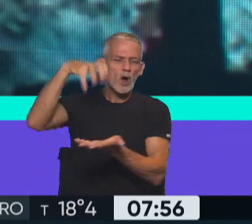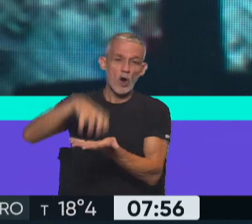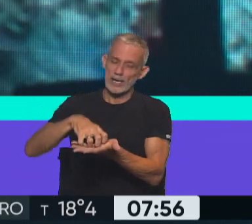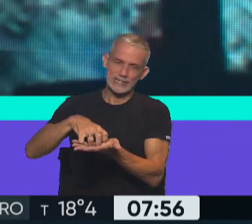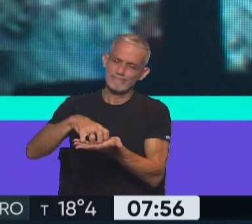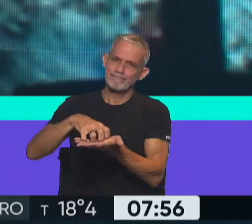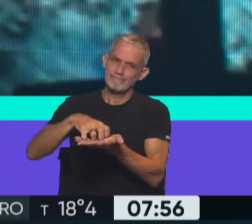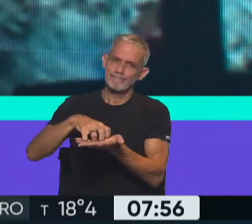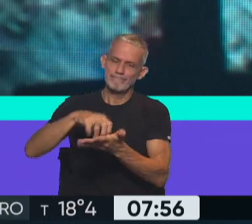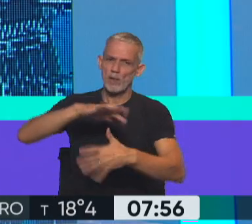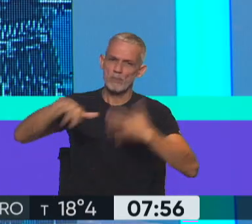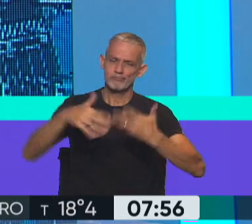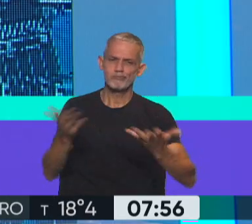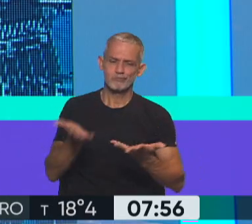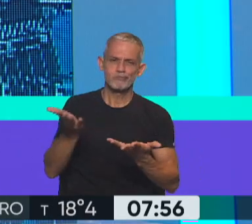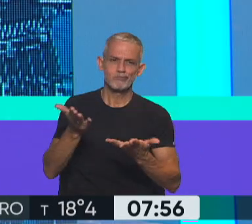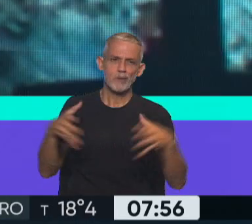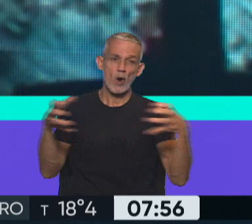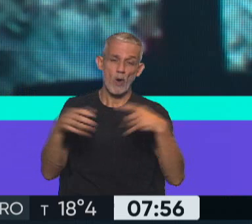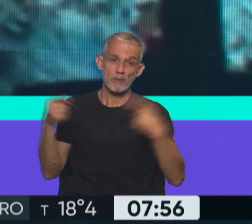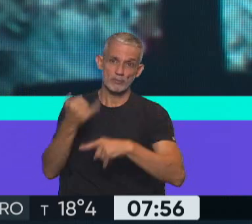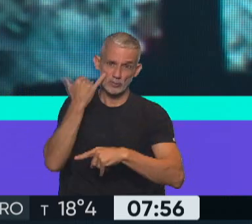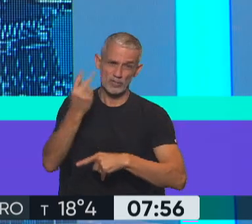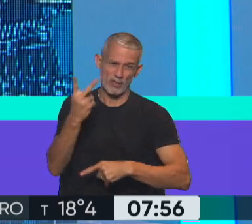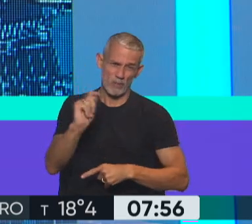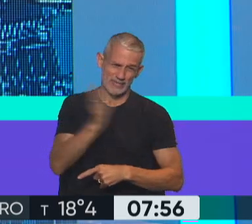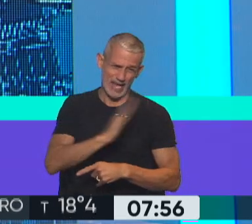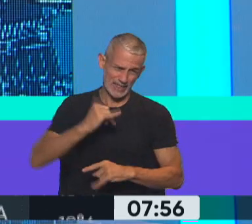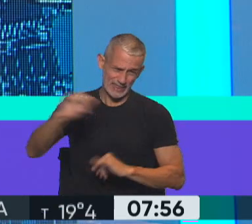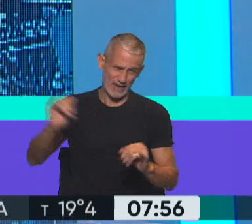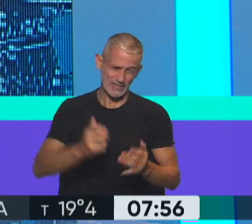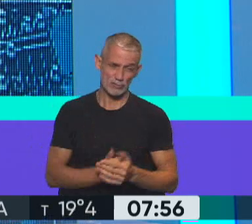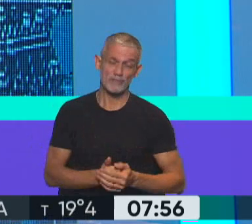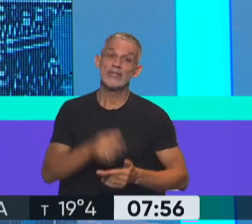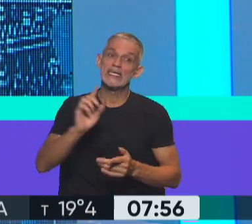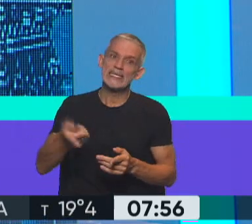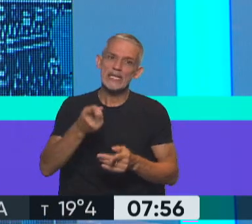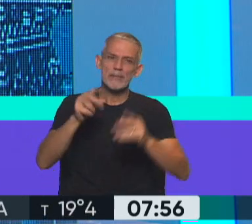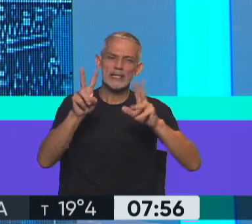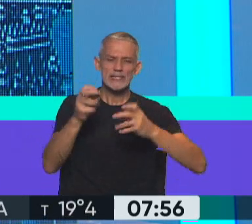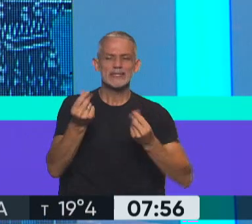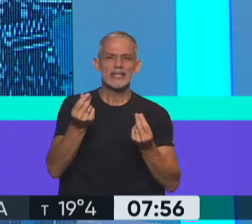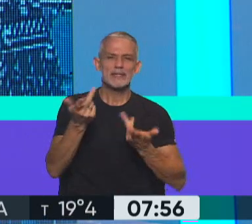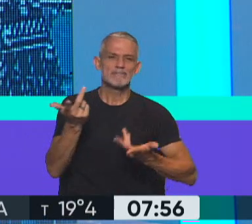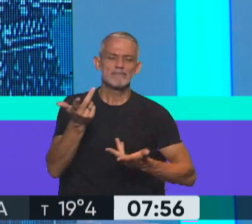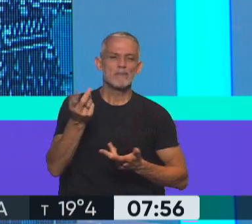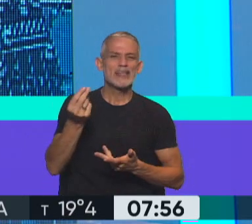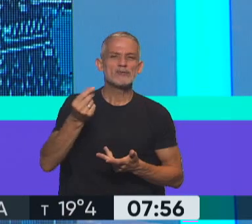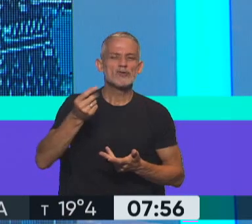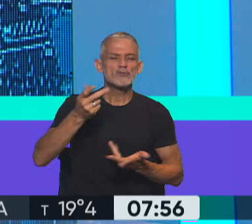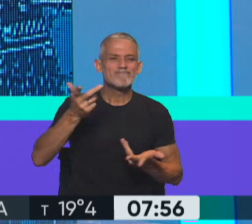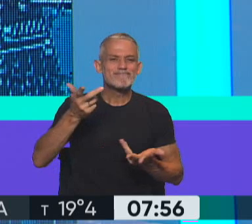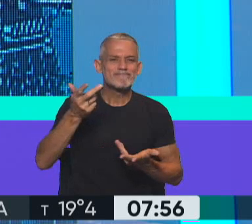esta posición, ¿no?, de parte de la oposición, que ya la anticipó hace 2 meses. De hecho, te digo más, trae el tema tarifario un tema que ya fue